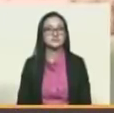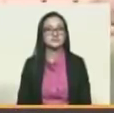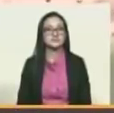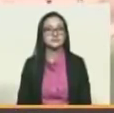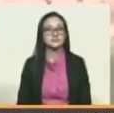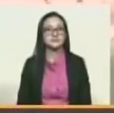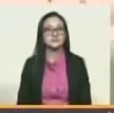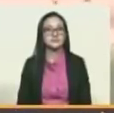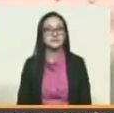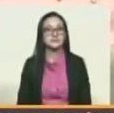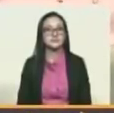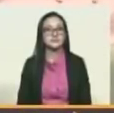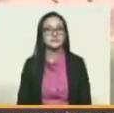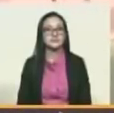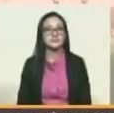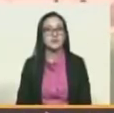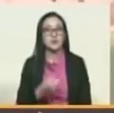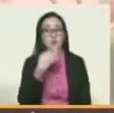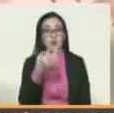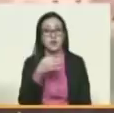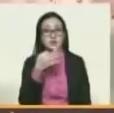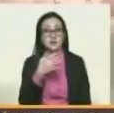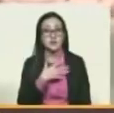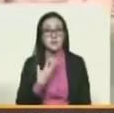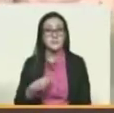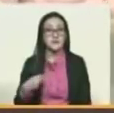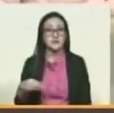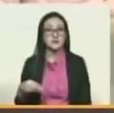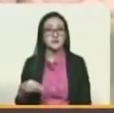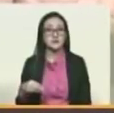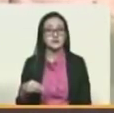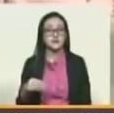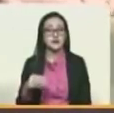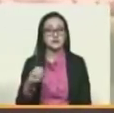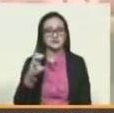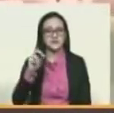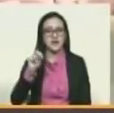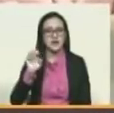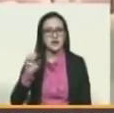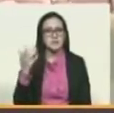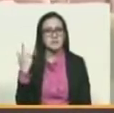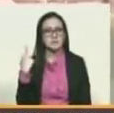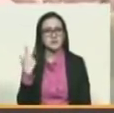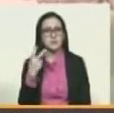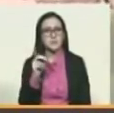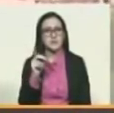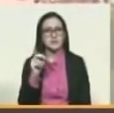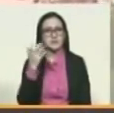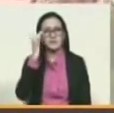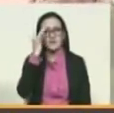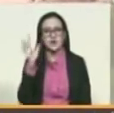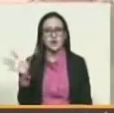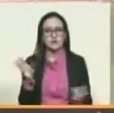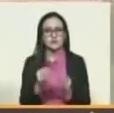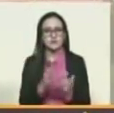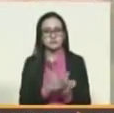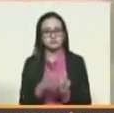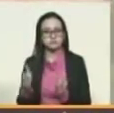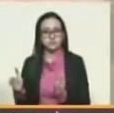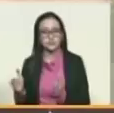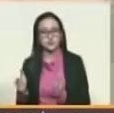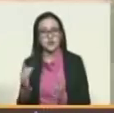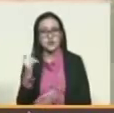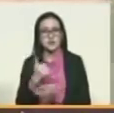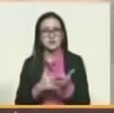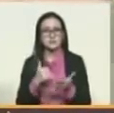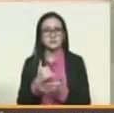Muy buenas tardes. Para la presidenta del Consejo Nacional Electoral, el pasado 20 de febrero cerró el plazo que se había abierto para la